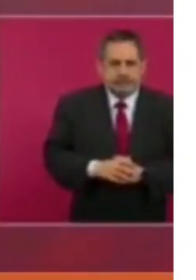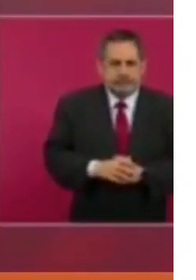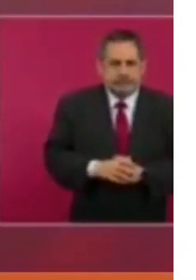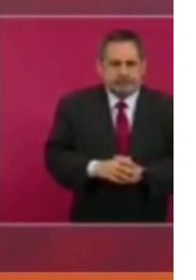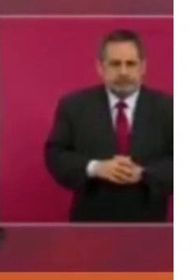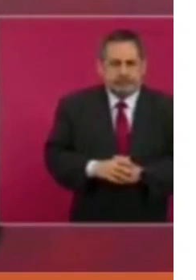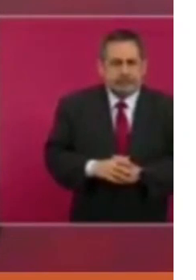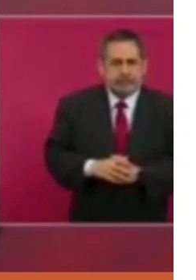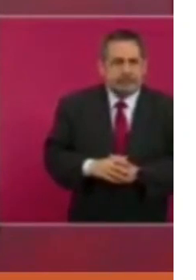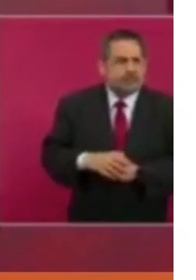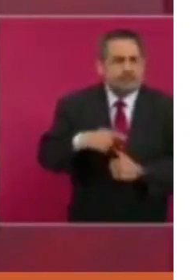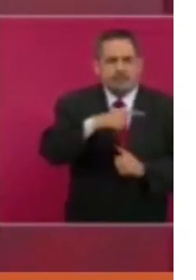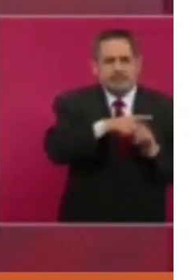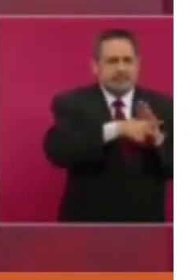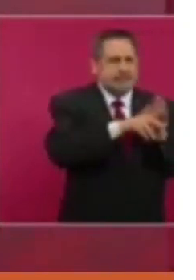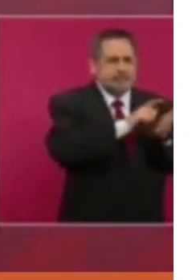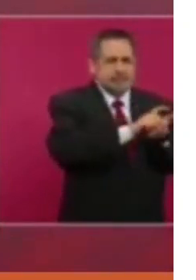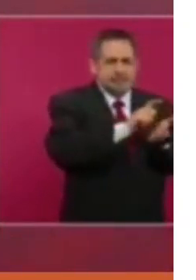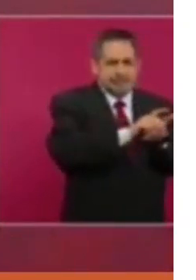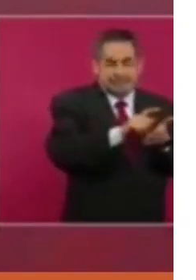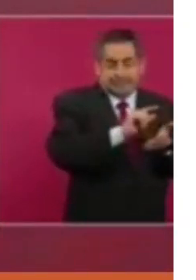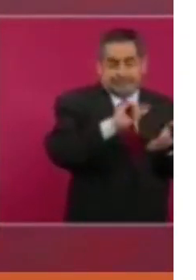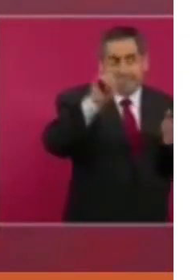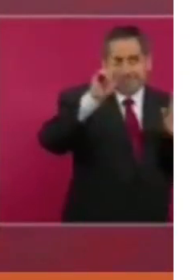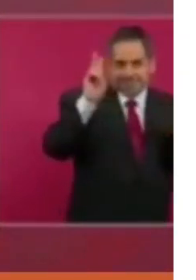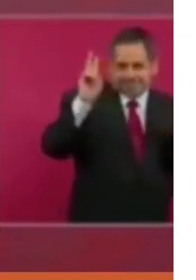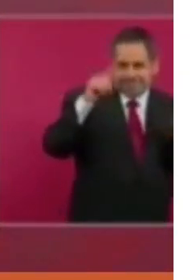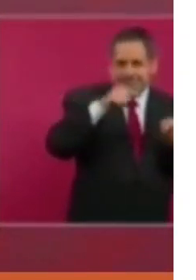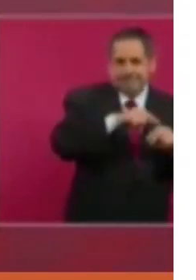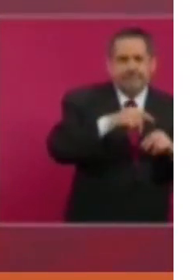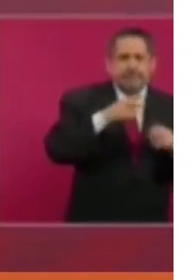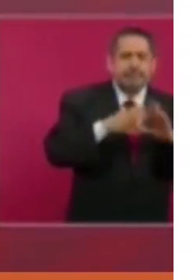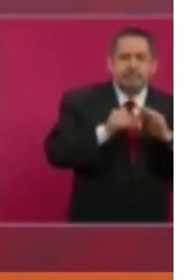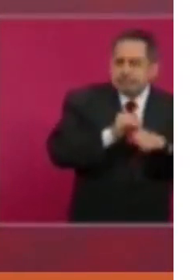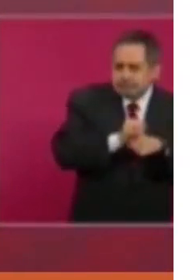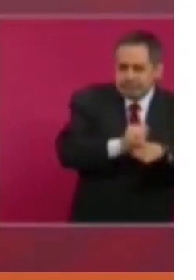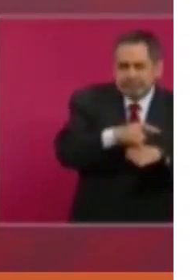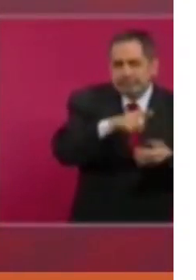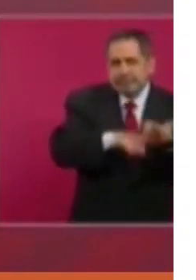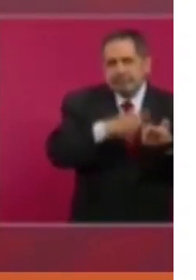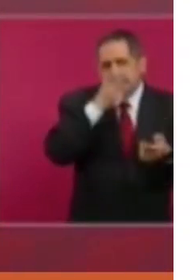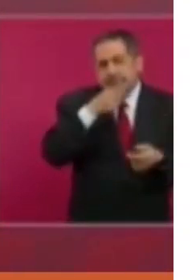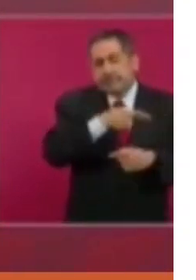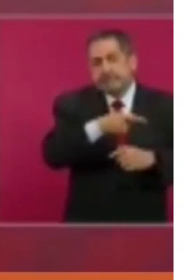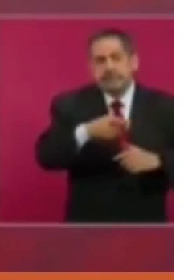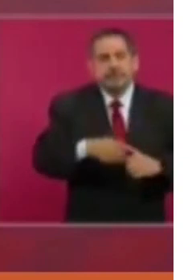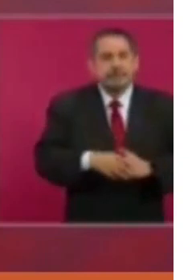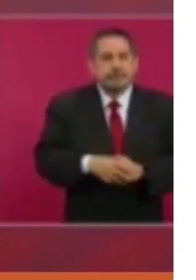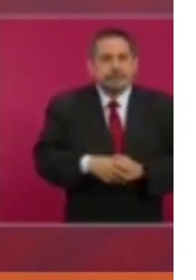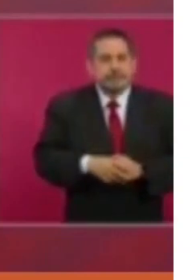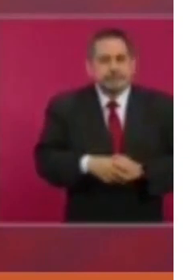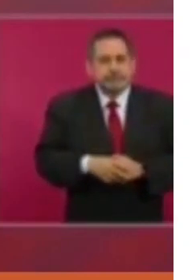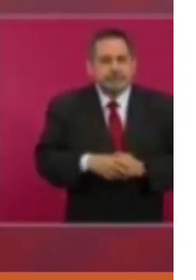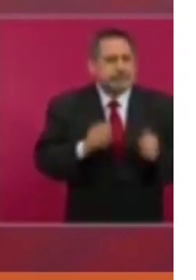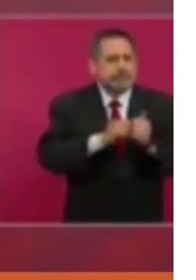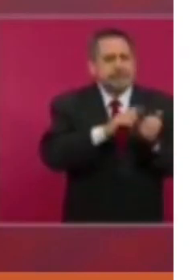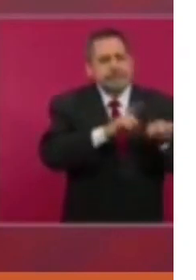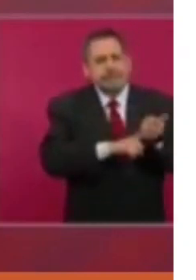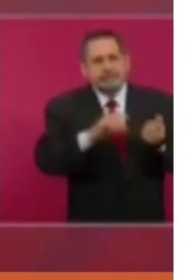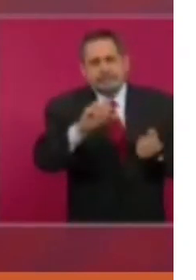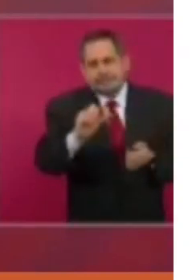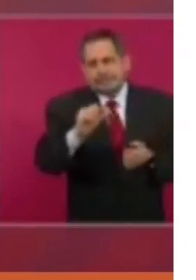dijo el periodista Estrella, que hizo la investigación, porque Carmen